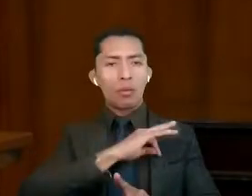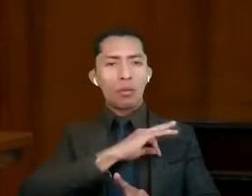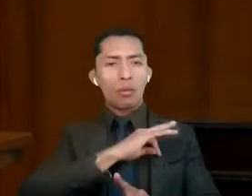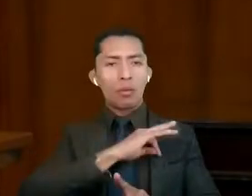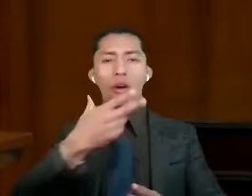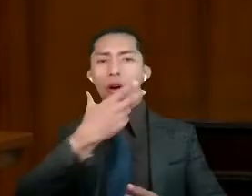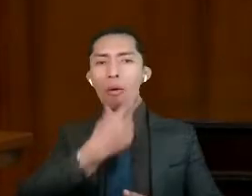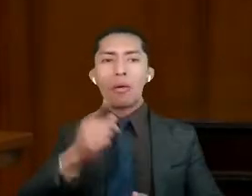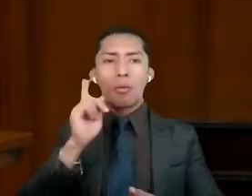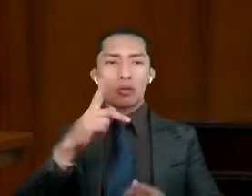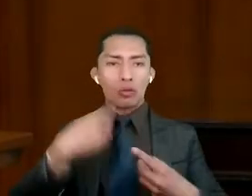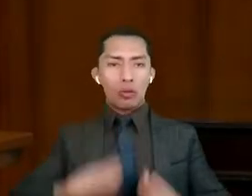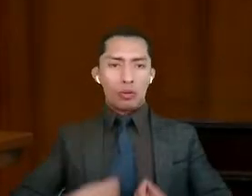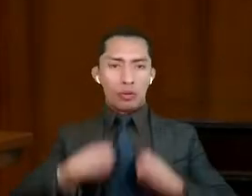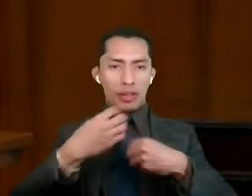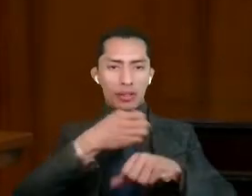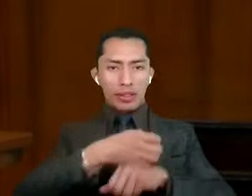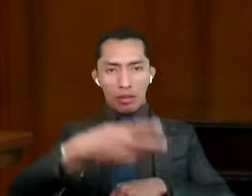y los mexiquenses.